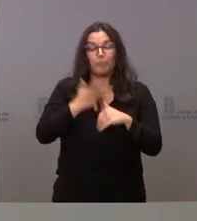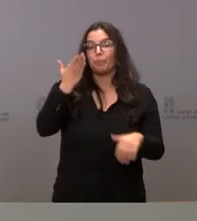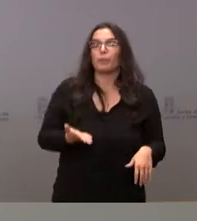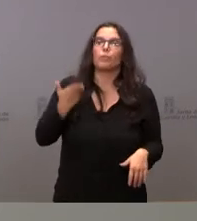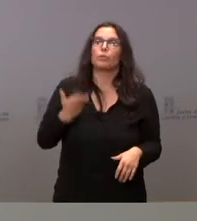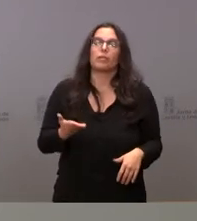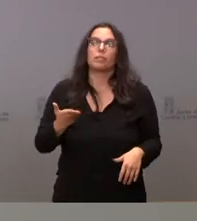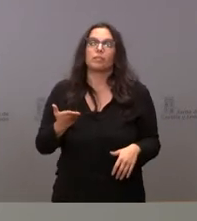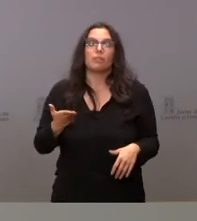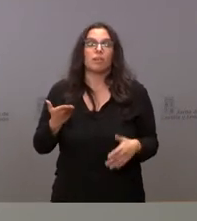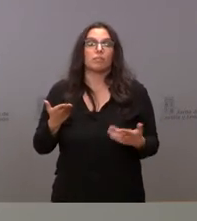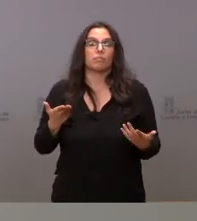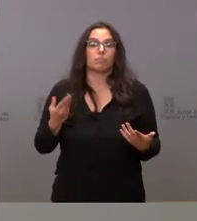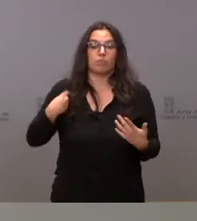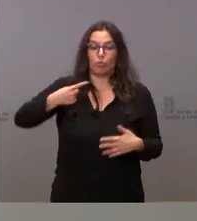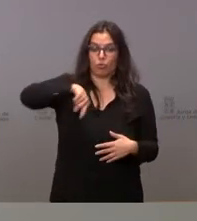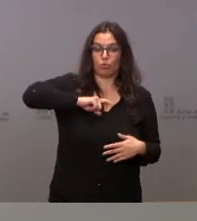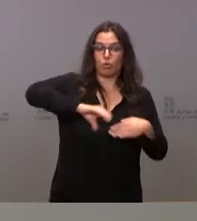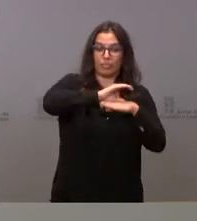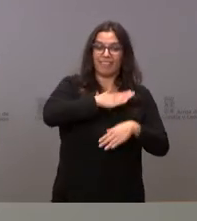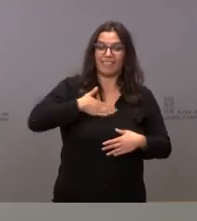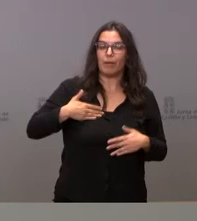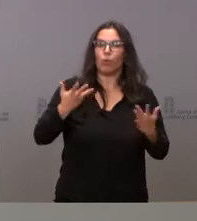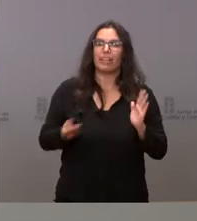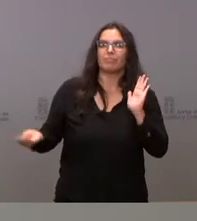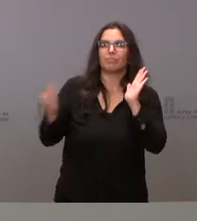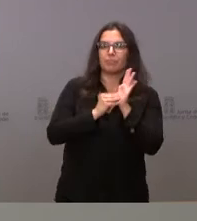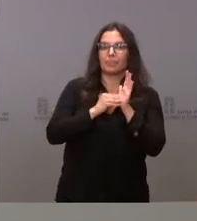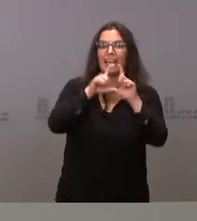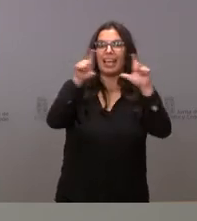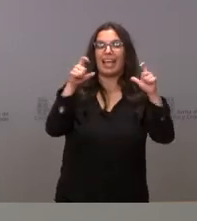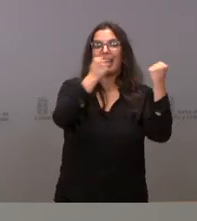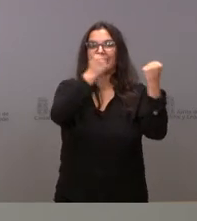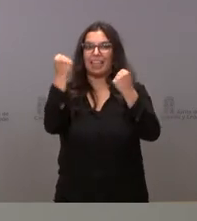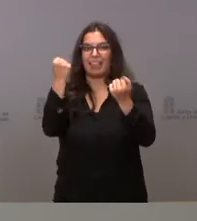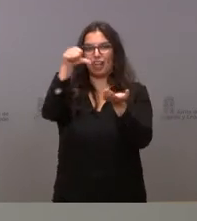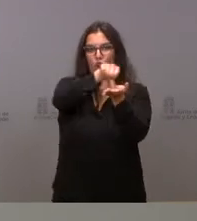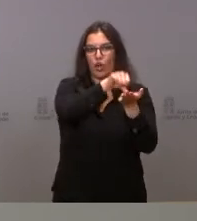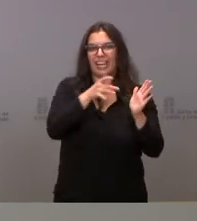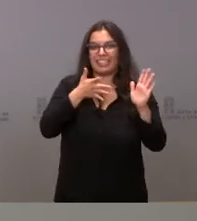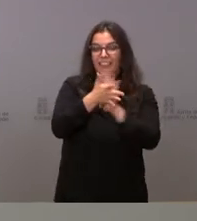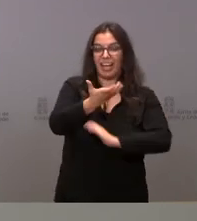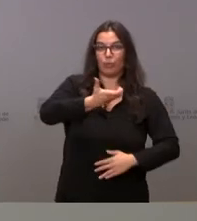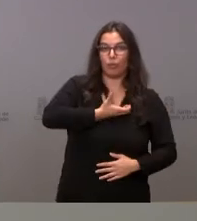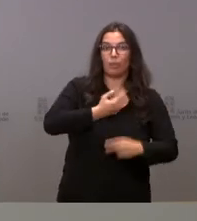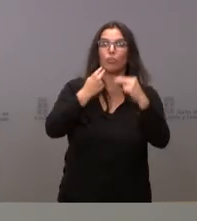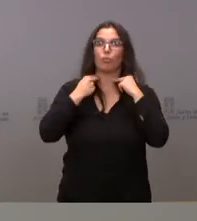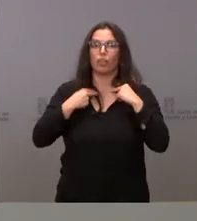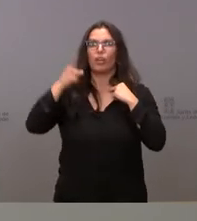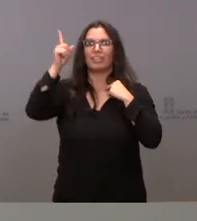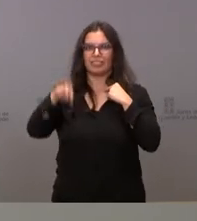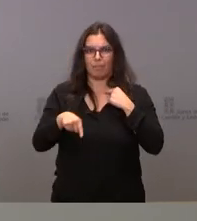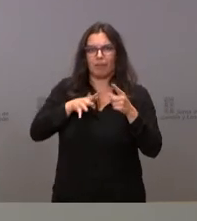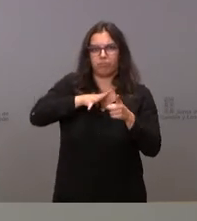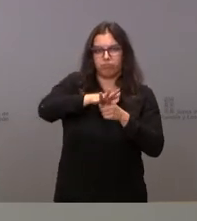y así lo pretendía la consejería, era la inclusión de las entidades locales en el ámbito de aplicación de la